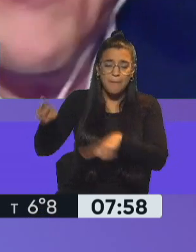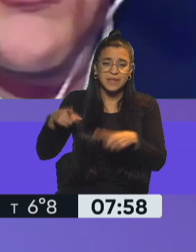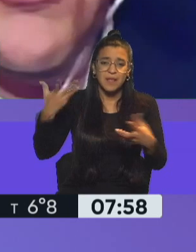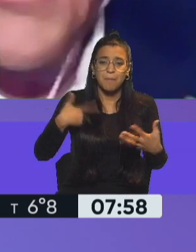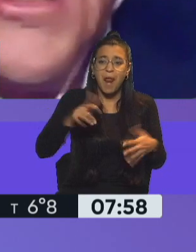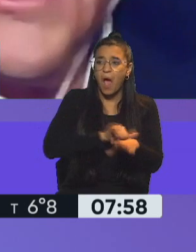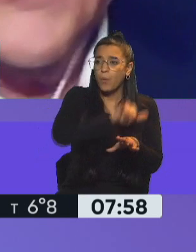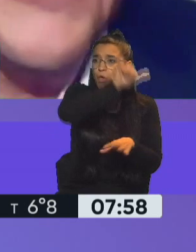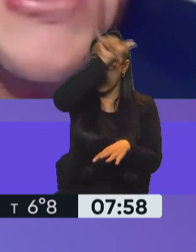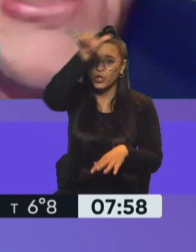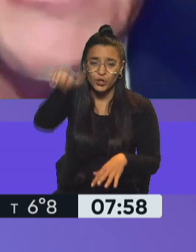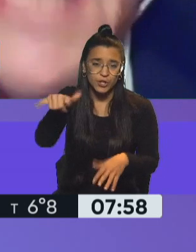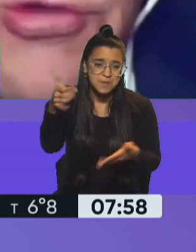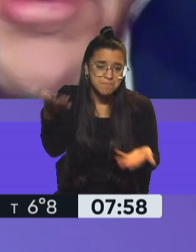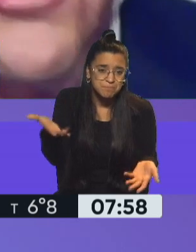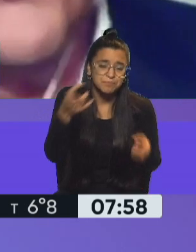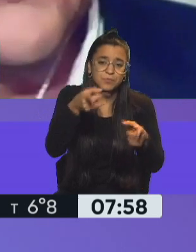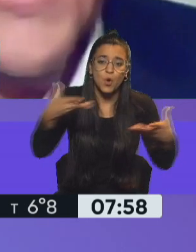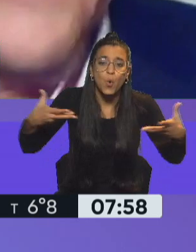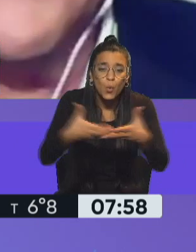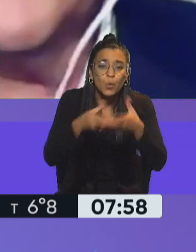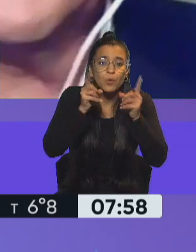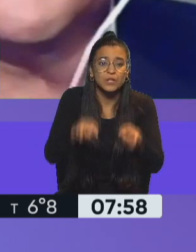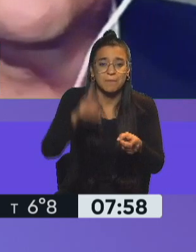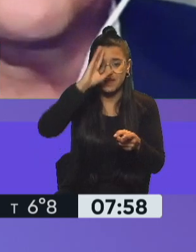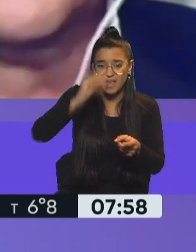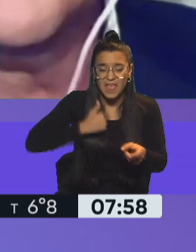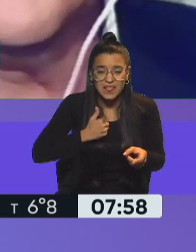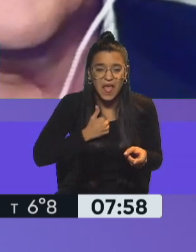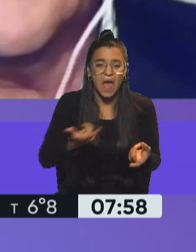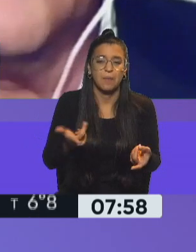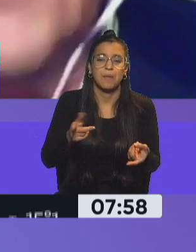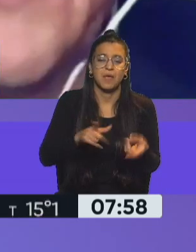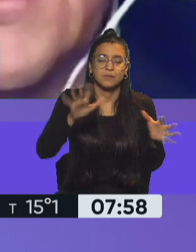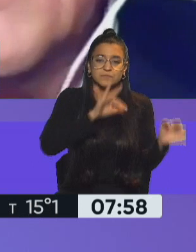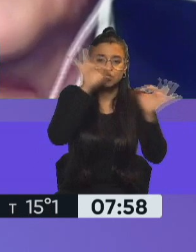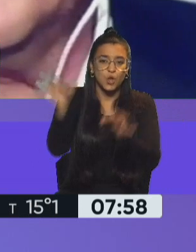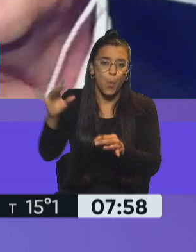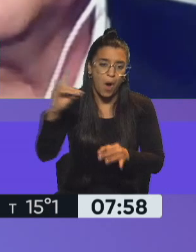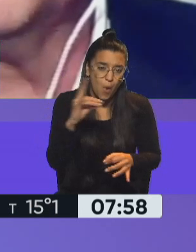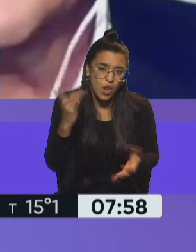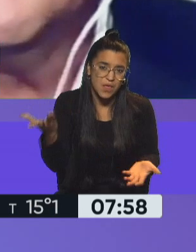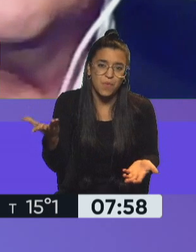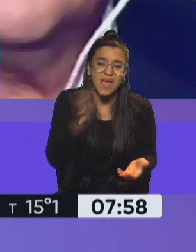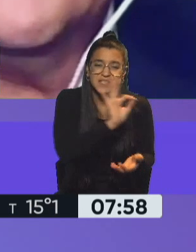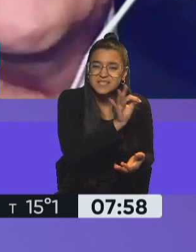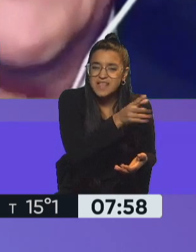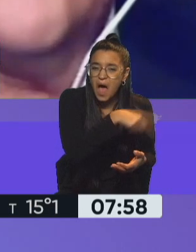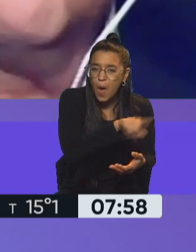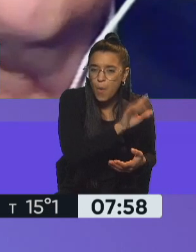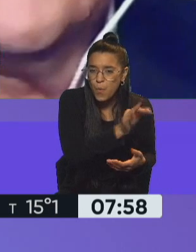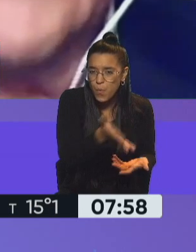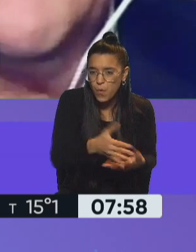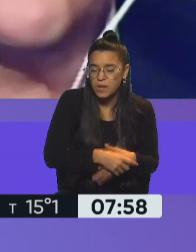del avión y de ese grupo de gendarmes que llegó a Bolivia.